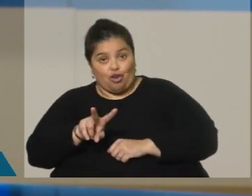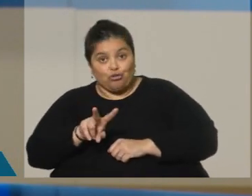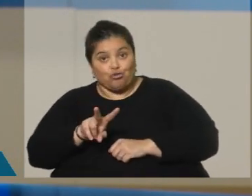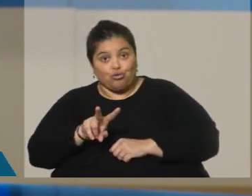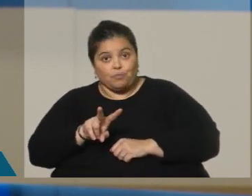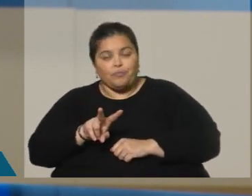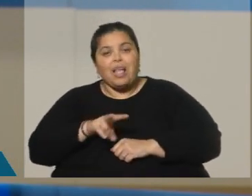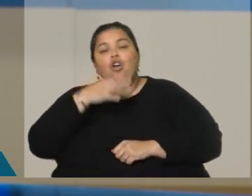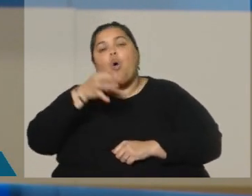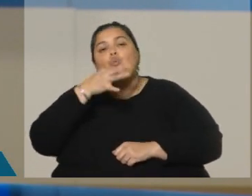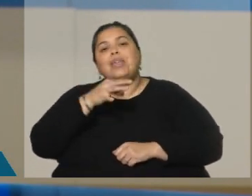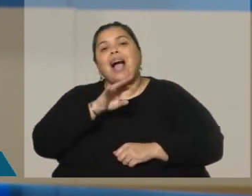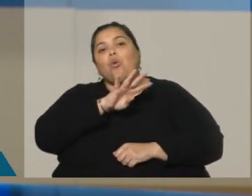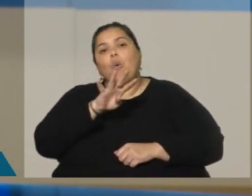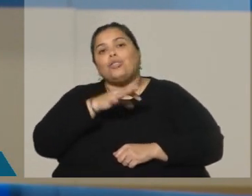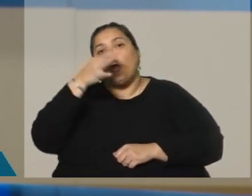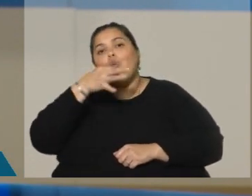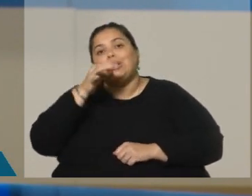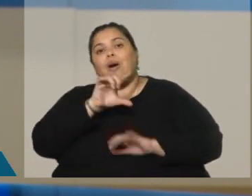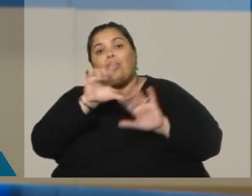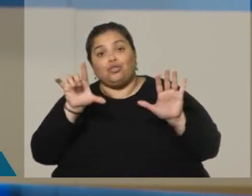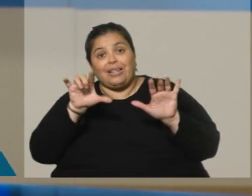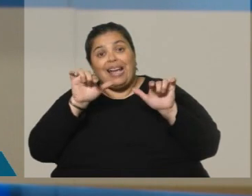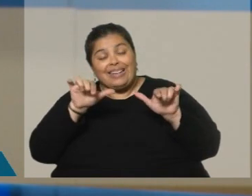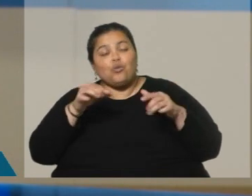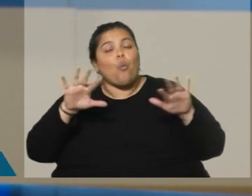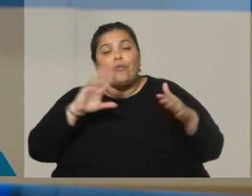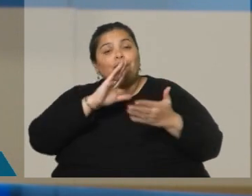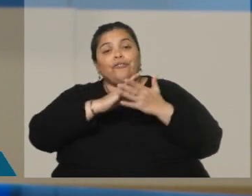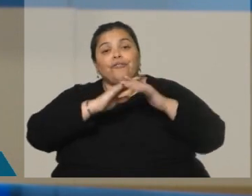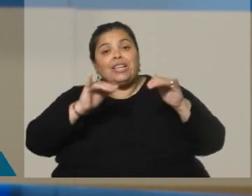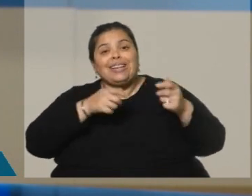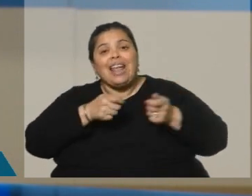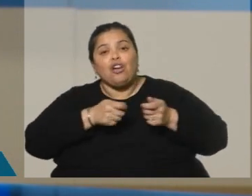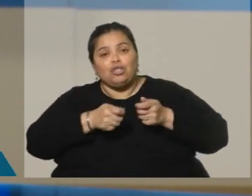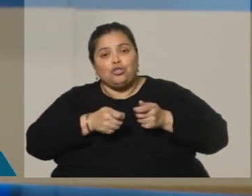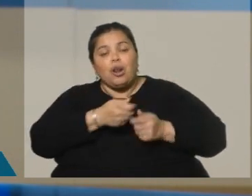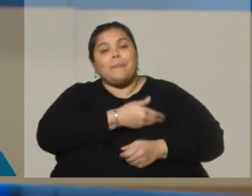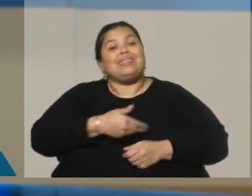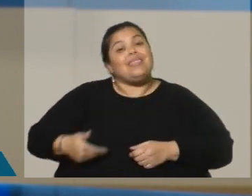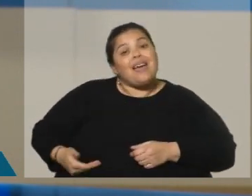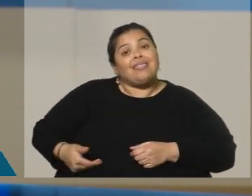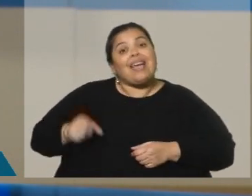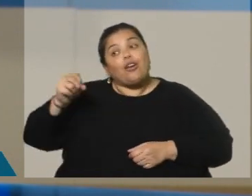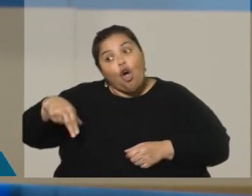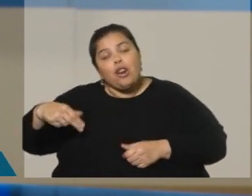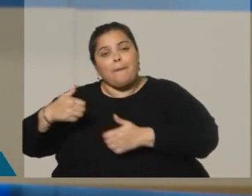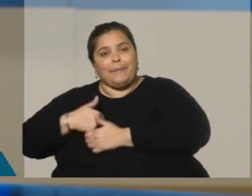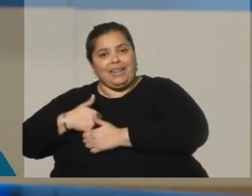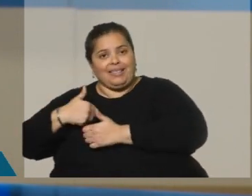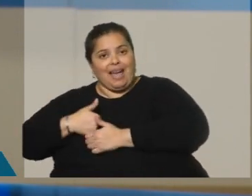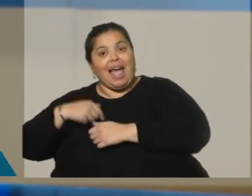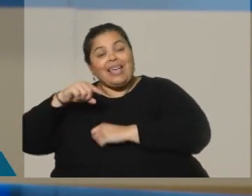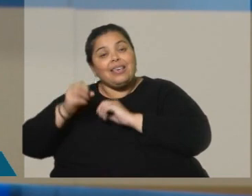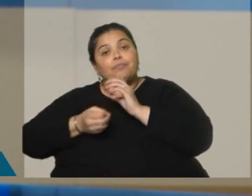demás terminan la en una negociación con el presidente de la república y los militares y conformando el Consejo de Seguridad